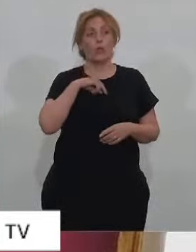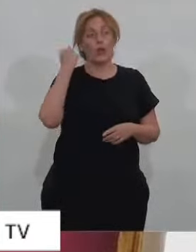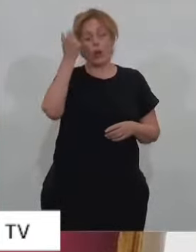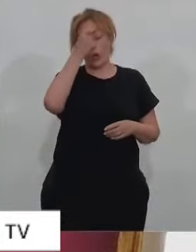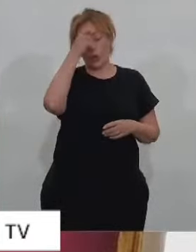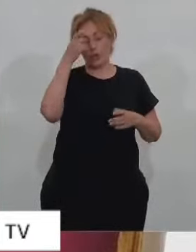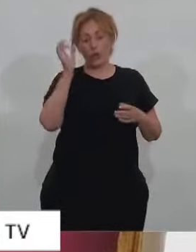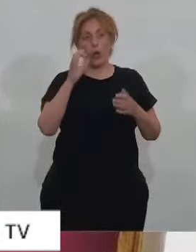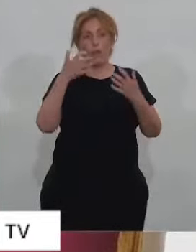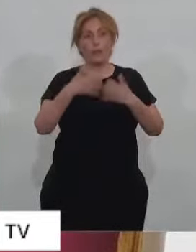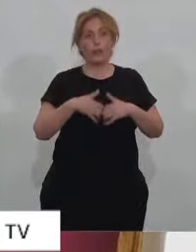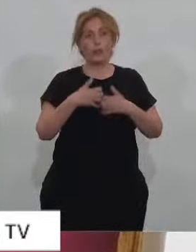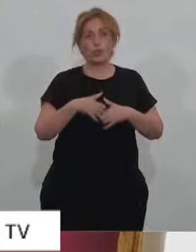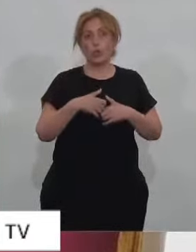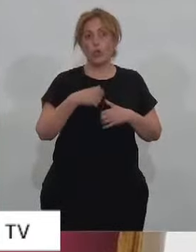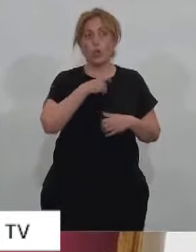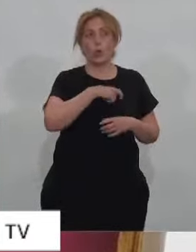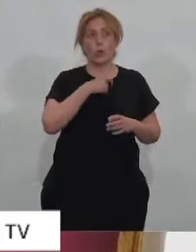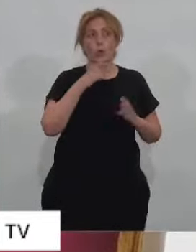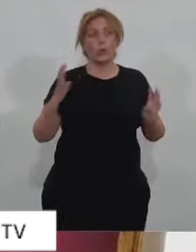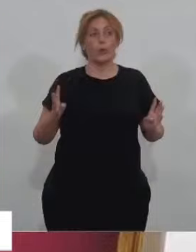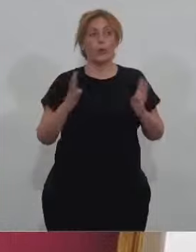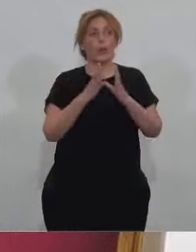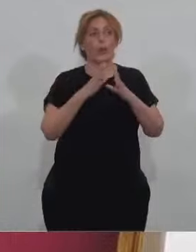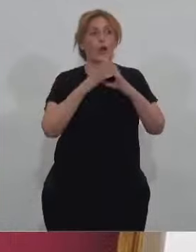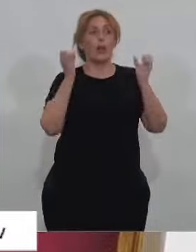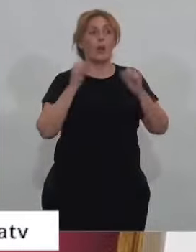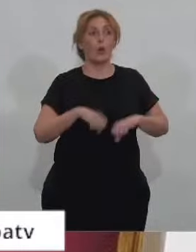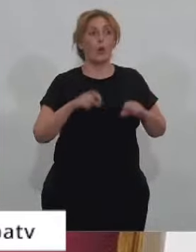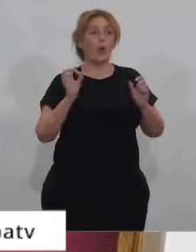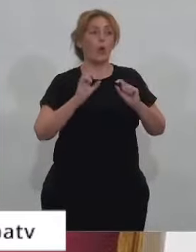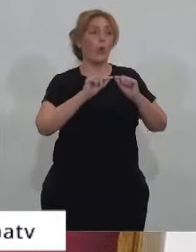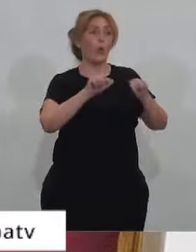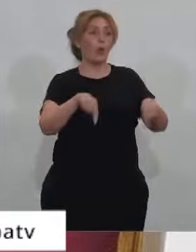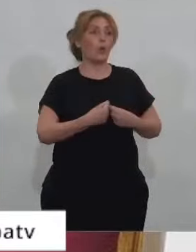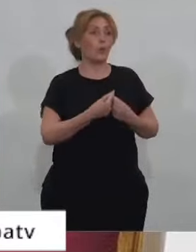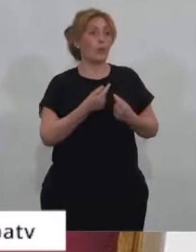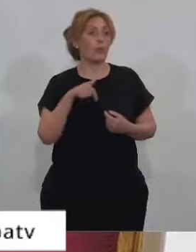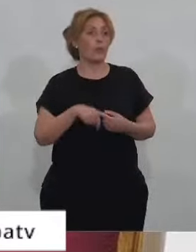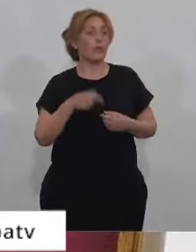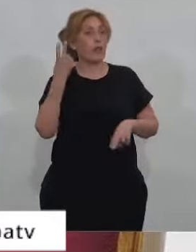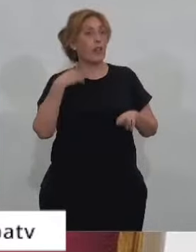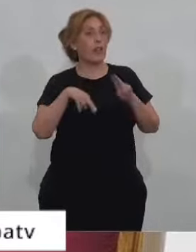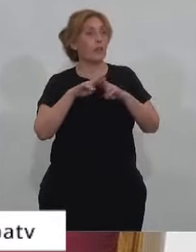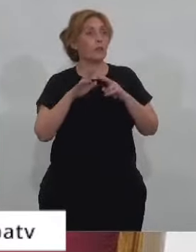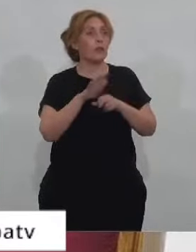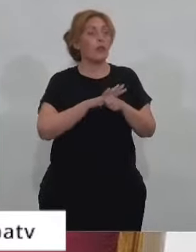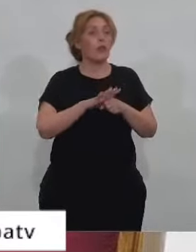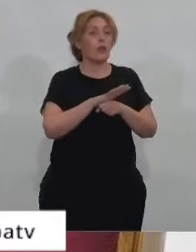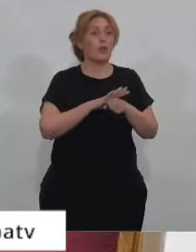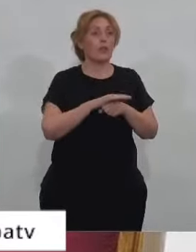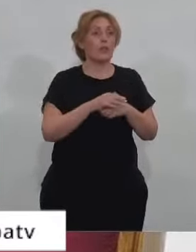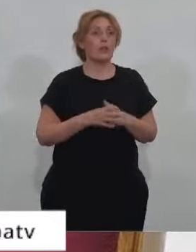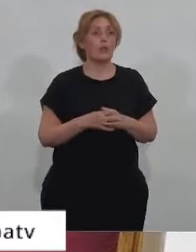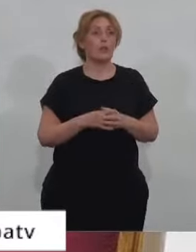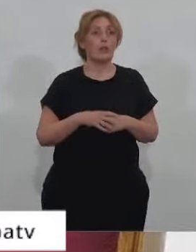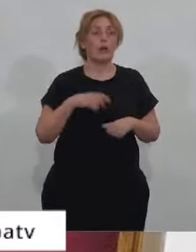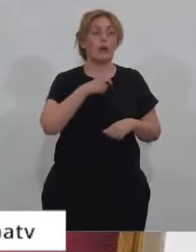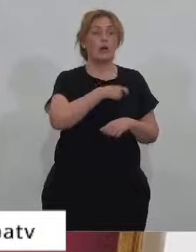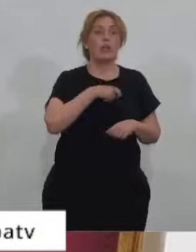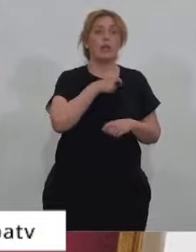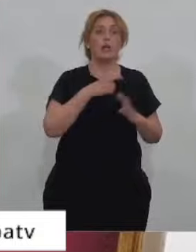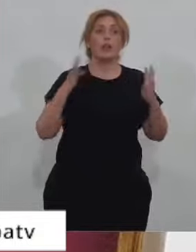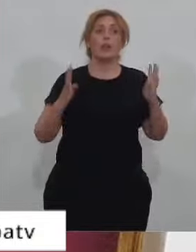al convenio que existe firmado en esta Diputación Provincial, en la cual la comisión paritaria solo y exclusivamente es para